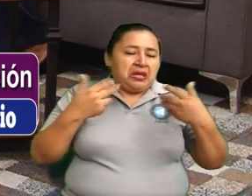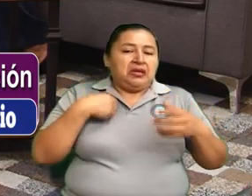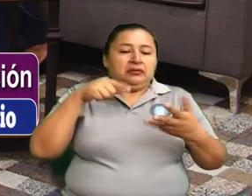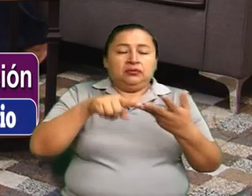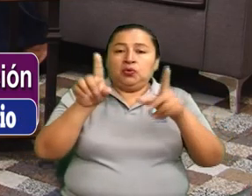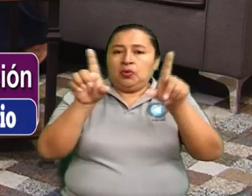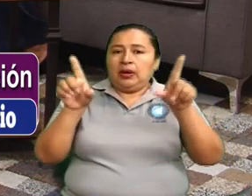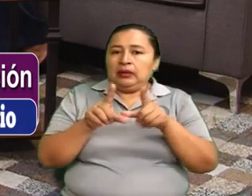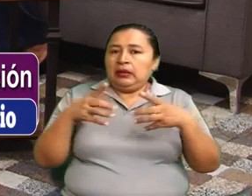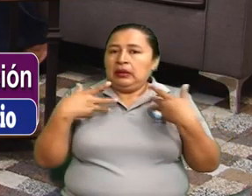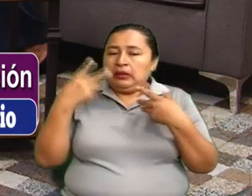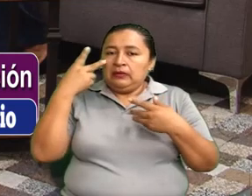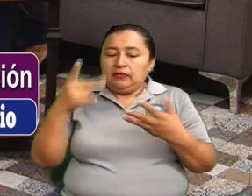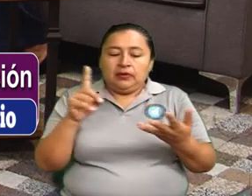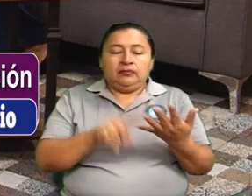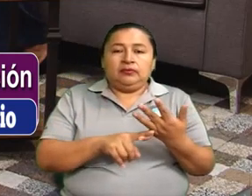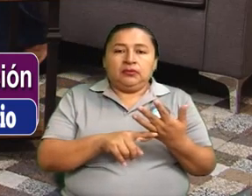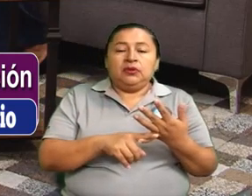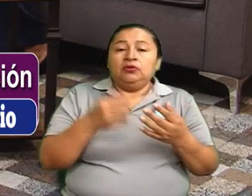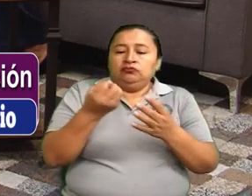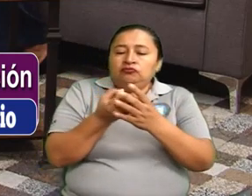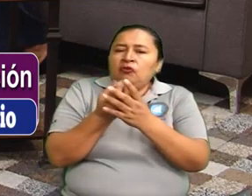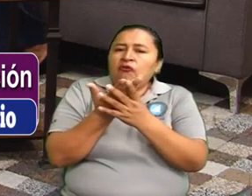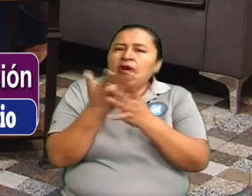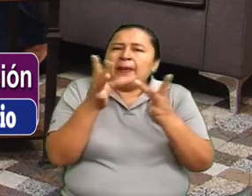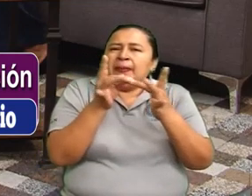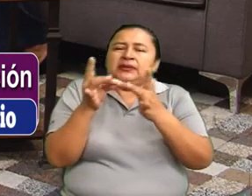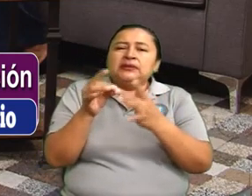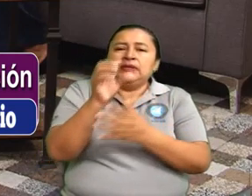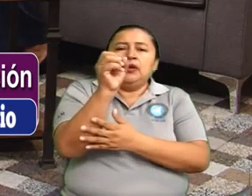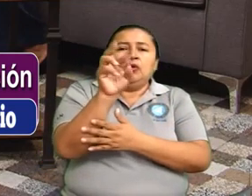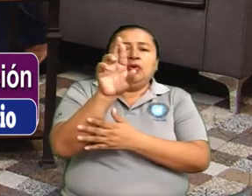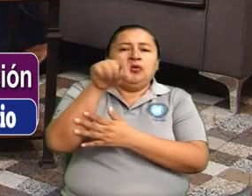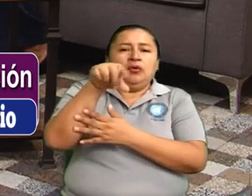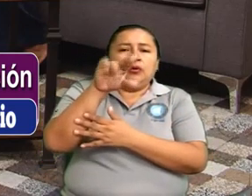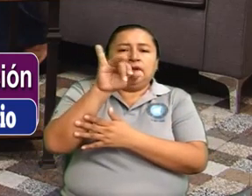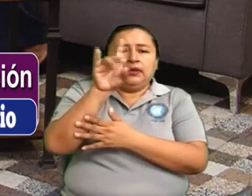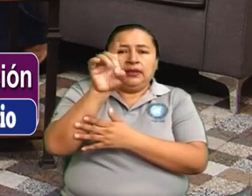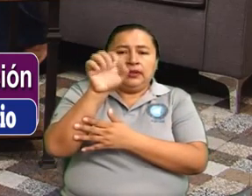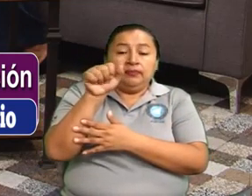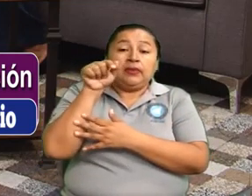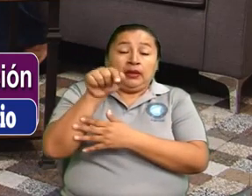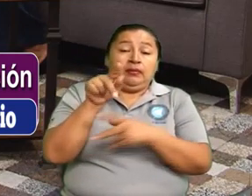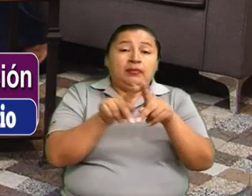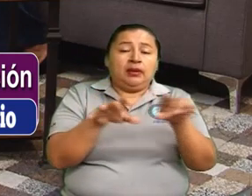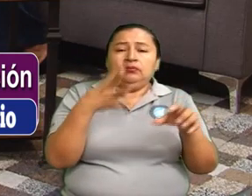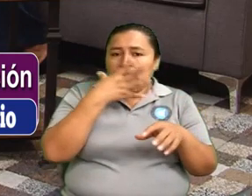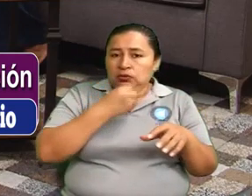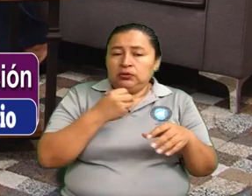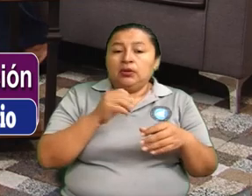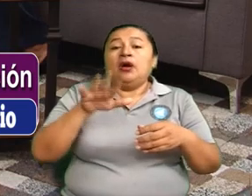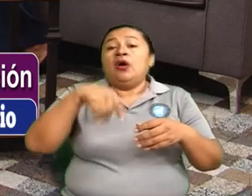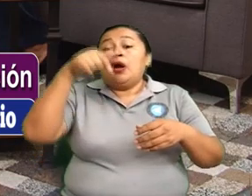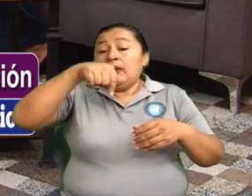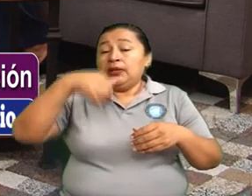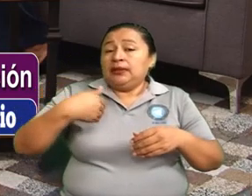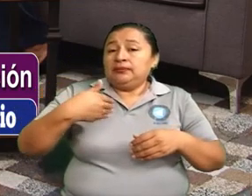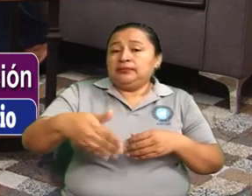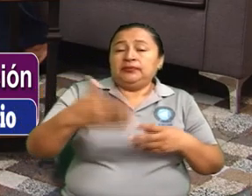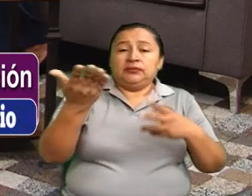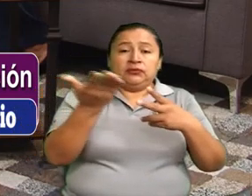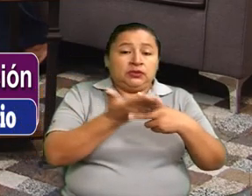de esparcimiento, orquidiarios. Entonces estamos en ese plan muy bonito. Vamos a la segunda fase